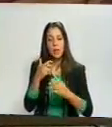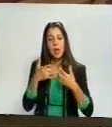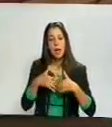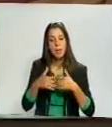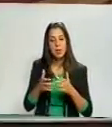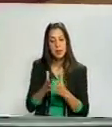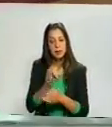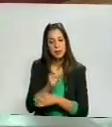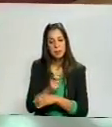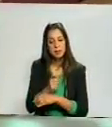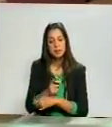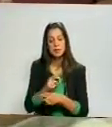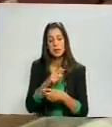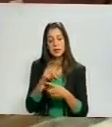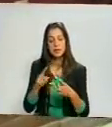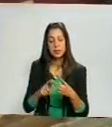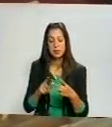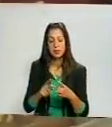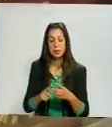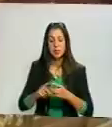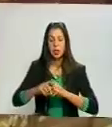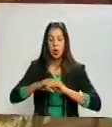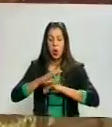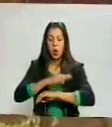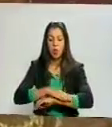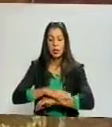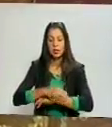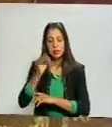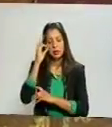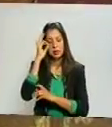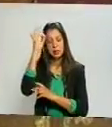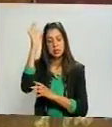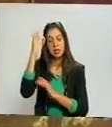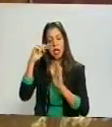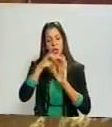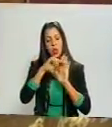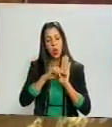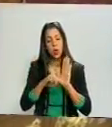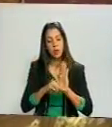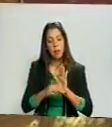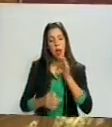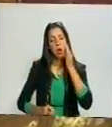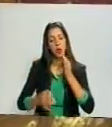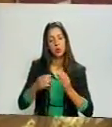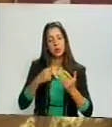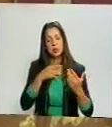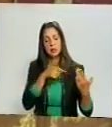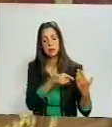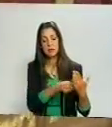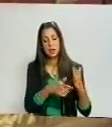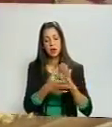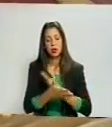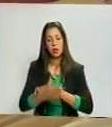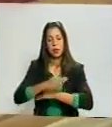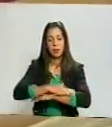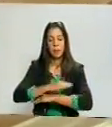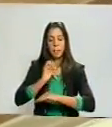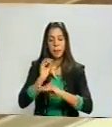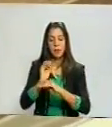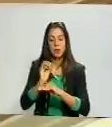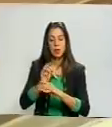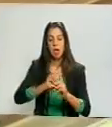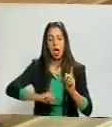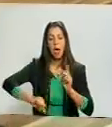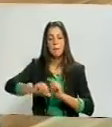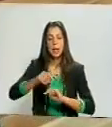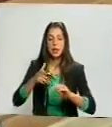minería. Segundo, cumplir estrictamente con las normas jurídicas en materia de protección del